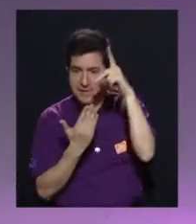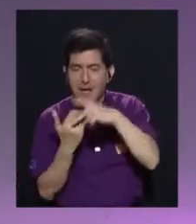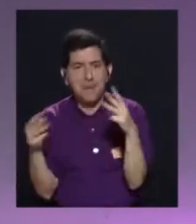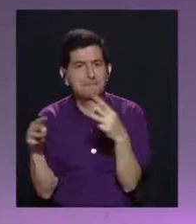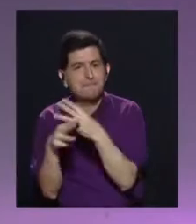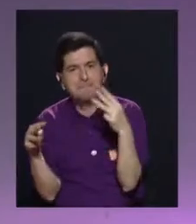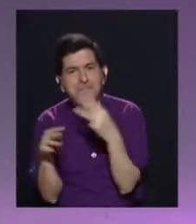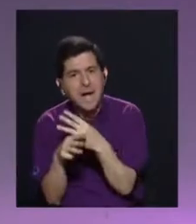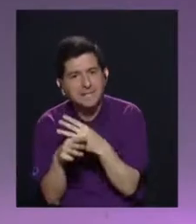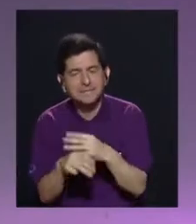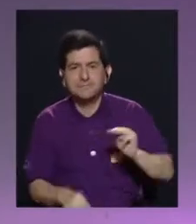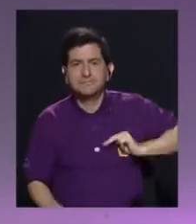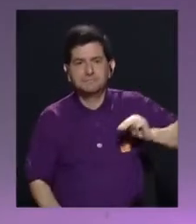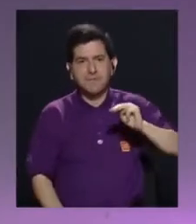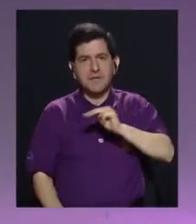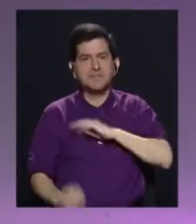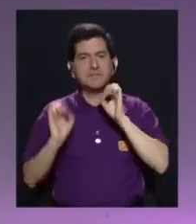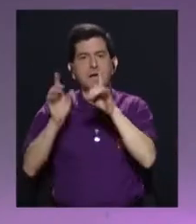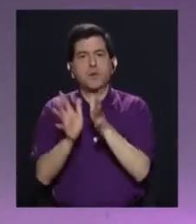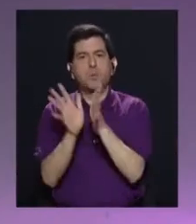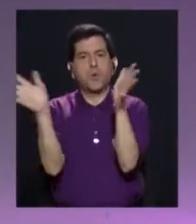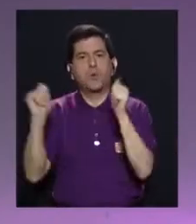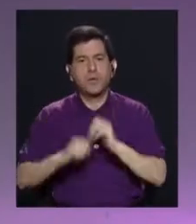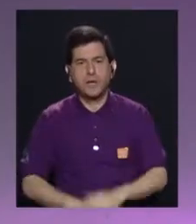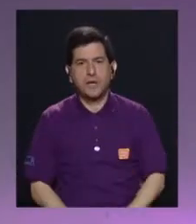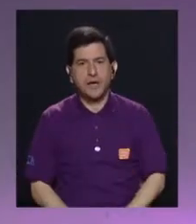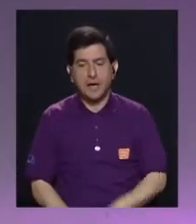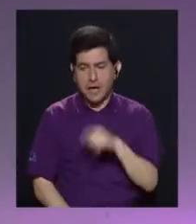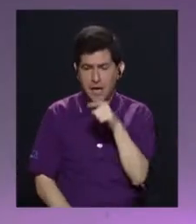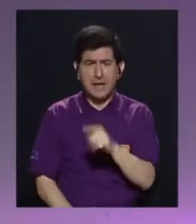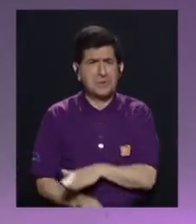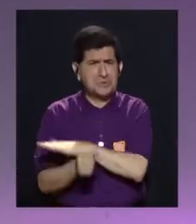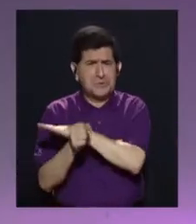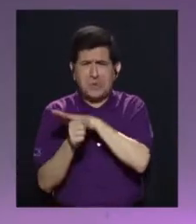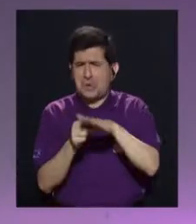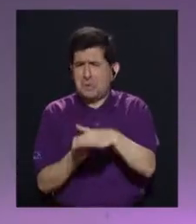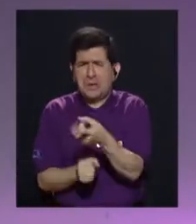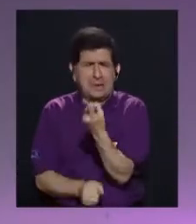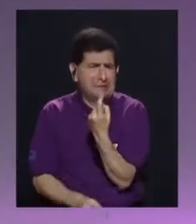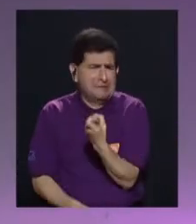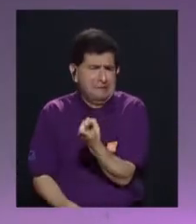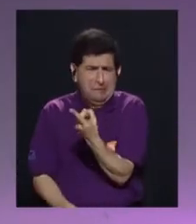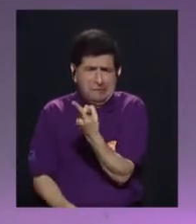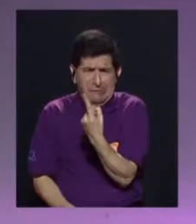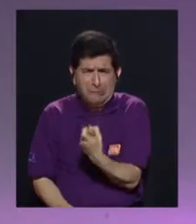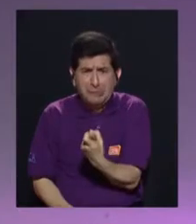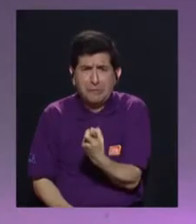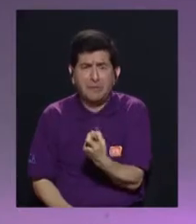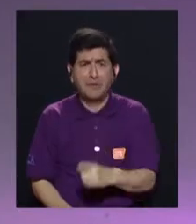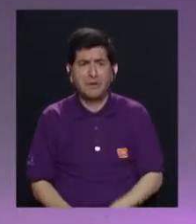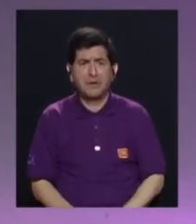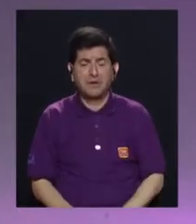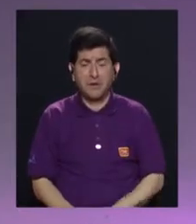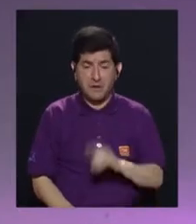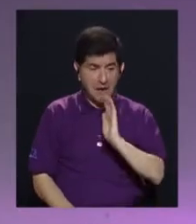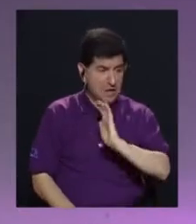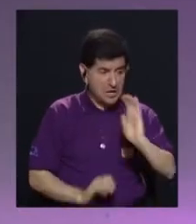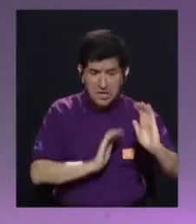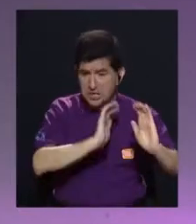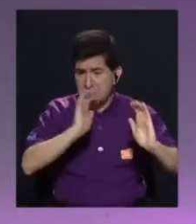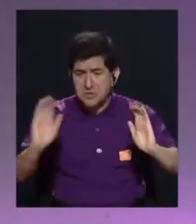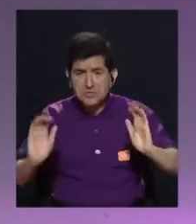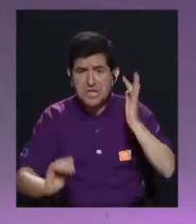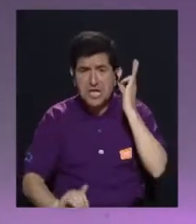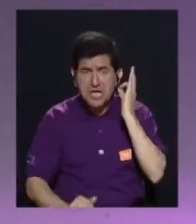matemática del ministerio de educación pública que están siendo absolutamente deficientes para este los niños y las niñas